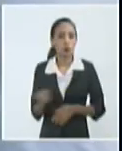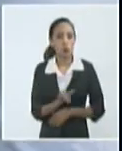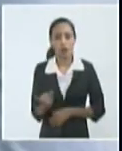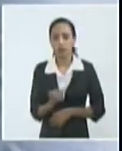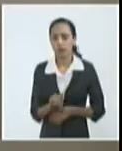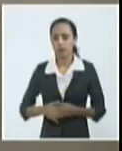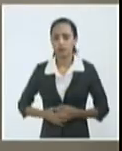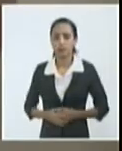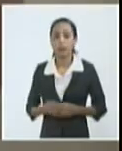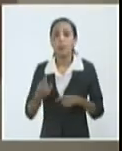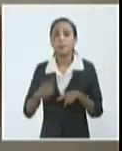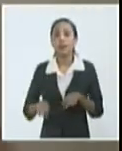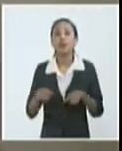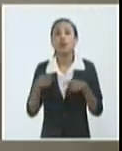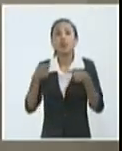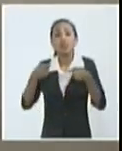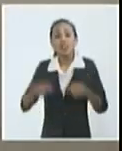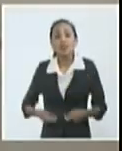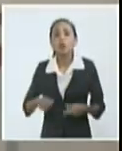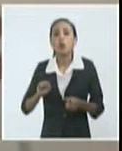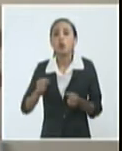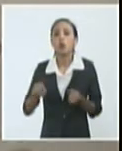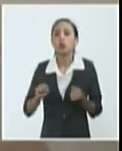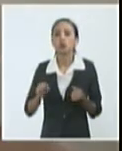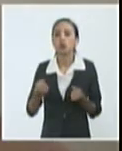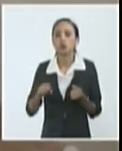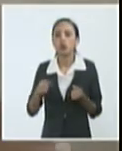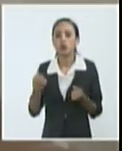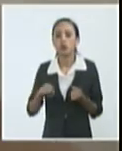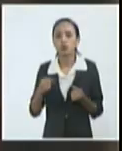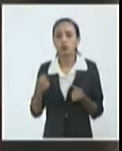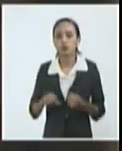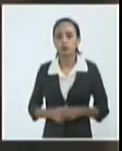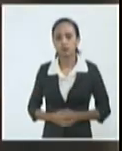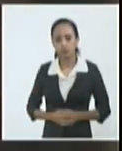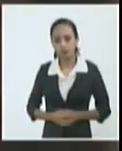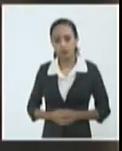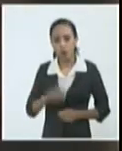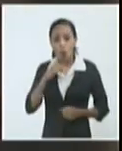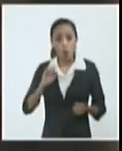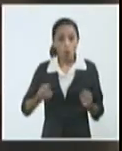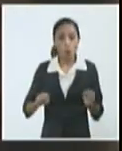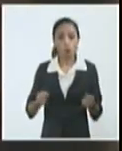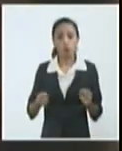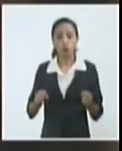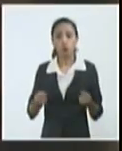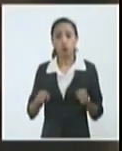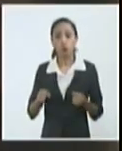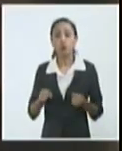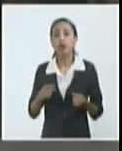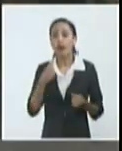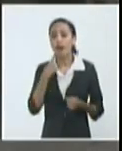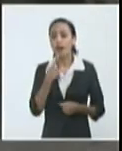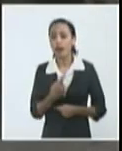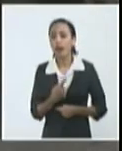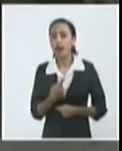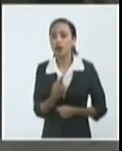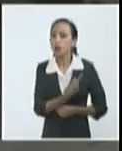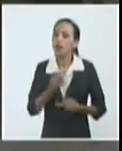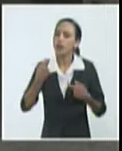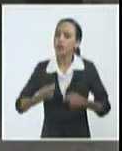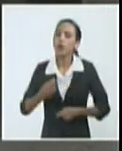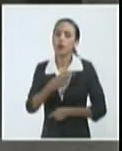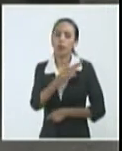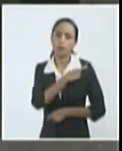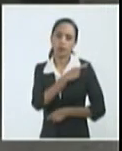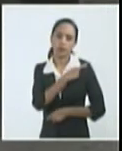Pero tenemos que tener un control que parte de toda nuestra conciencia y nuestra responsabilidad